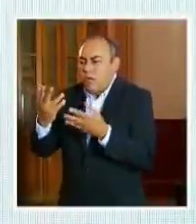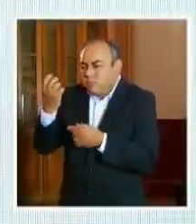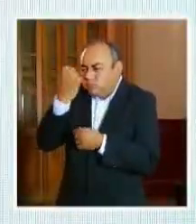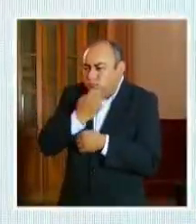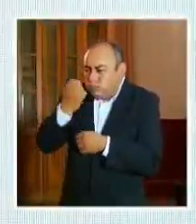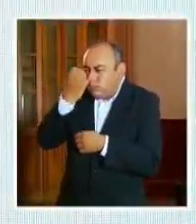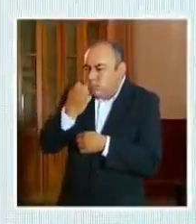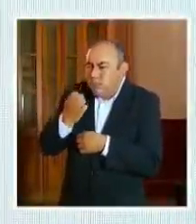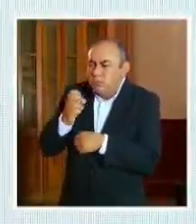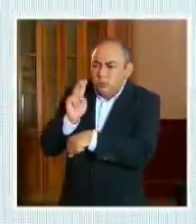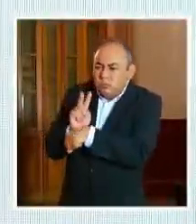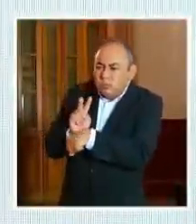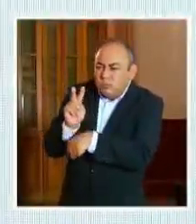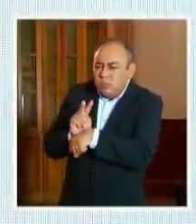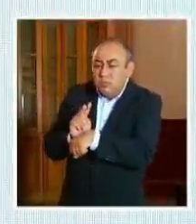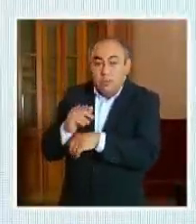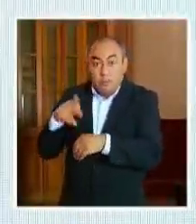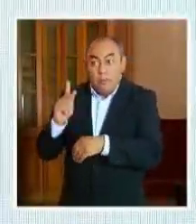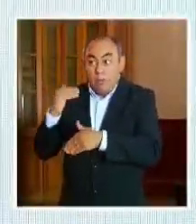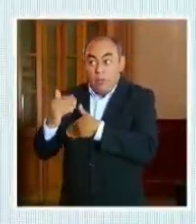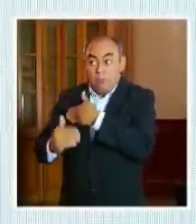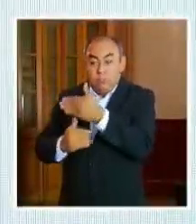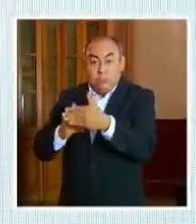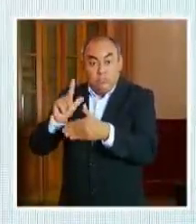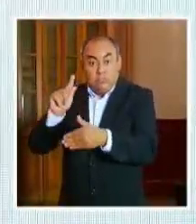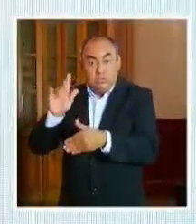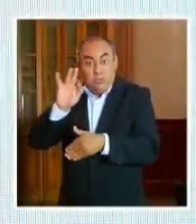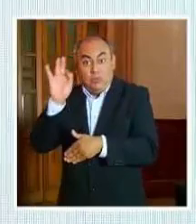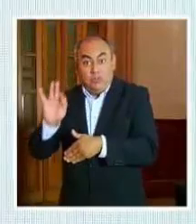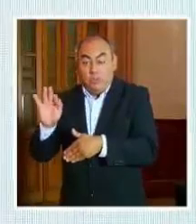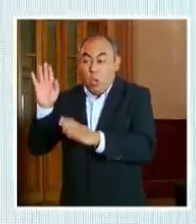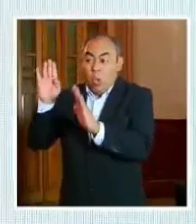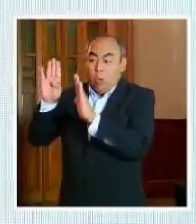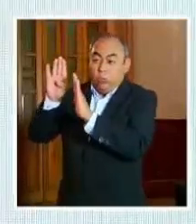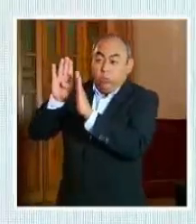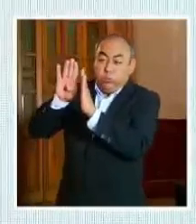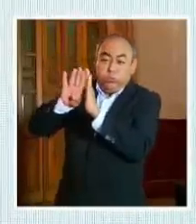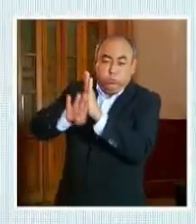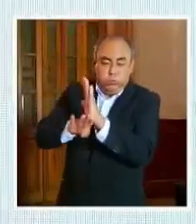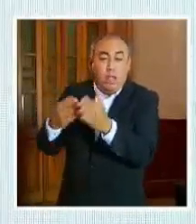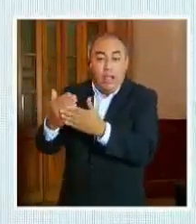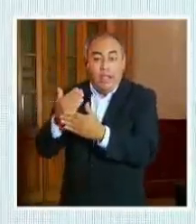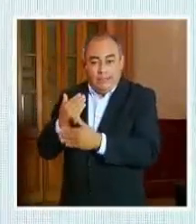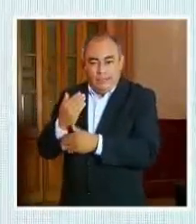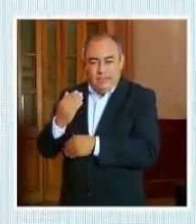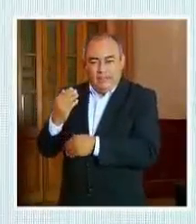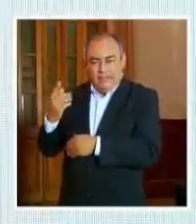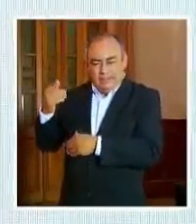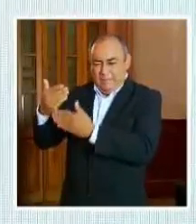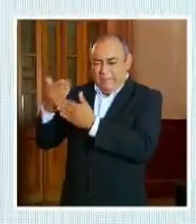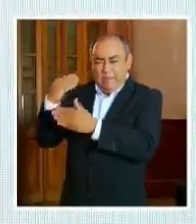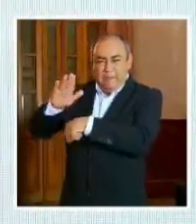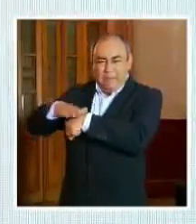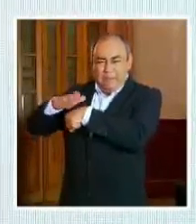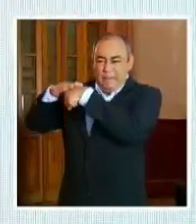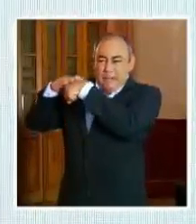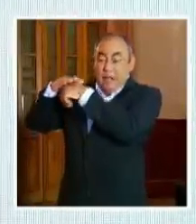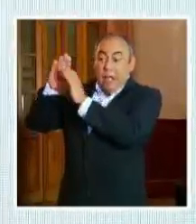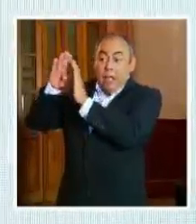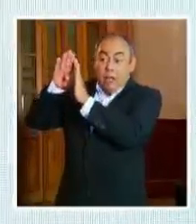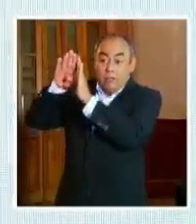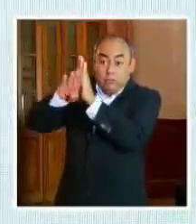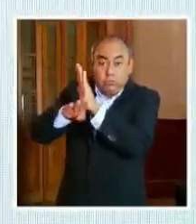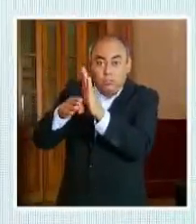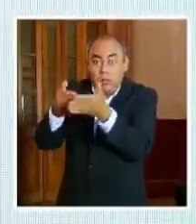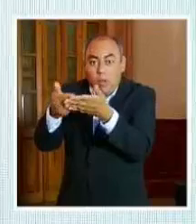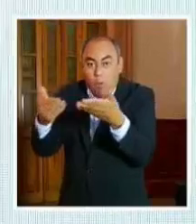la reducción del 70% respecto al día 31 de enero, que fue nuestro día más crítico de hospitalizaciones,